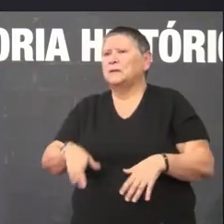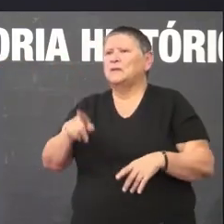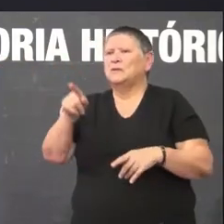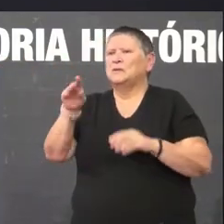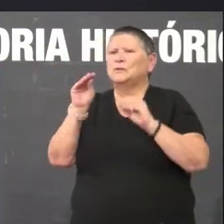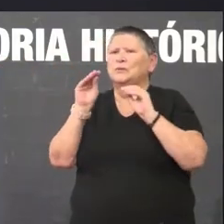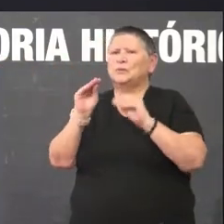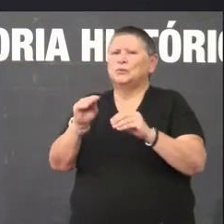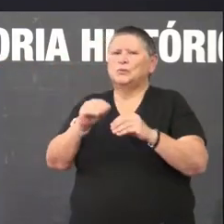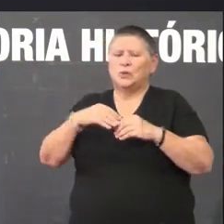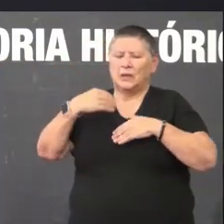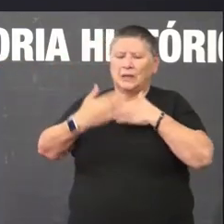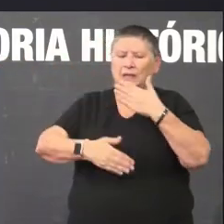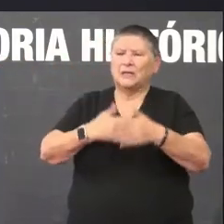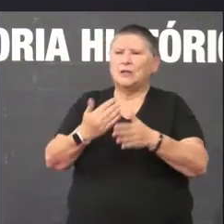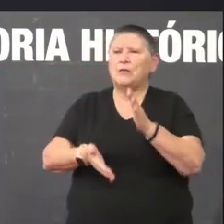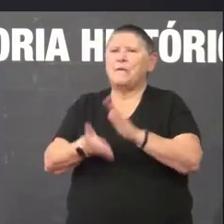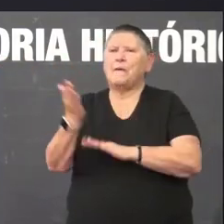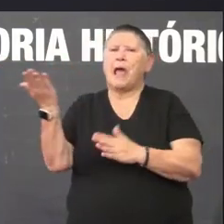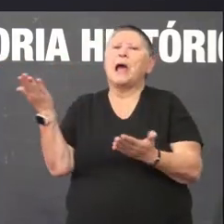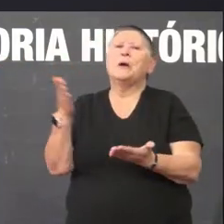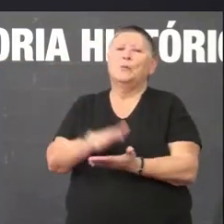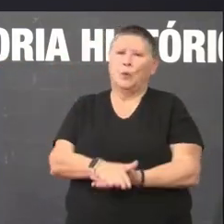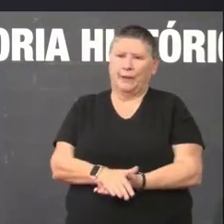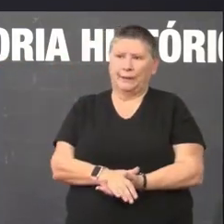da transición da morte.